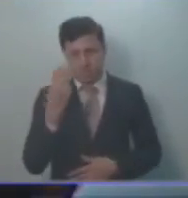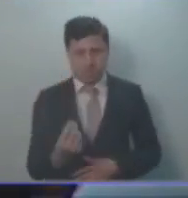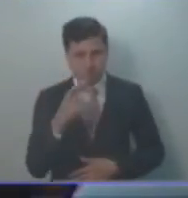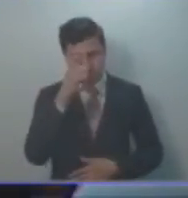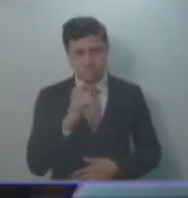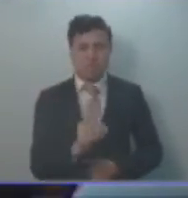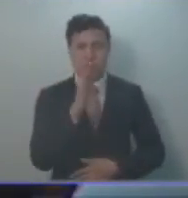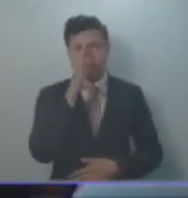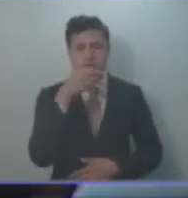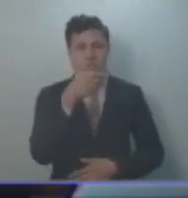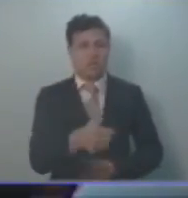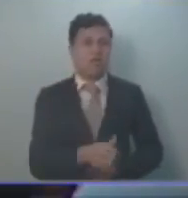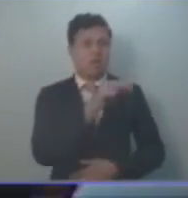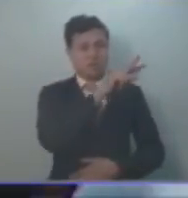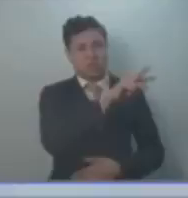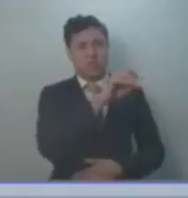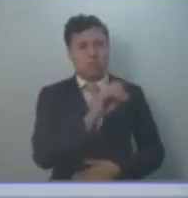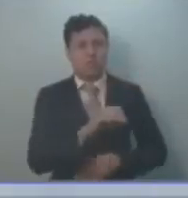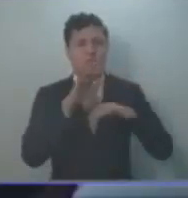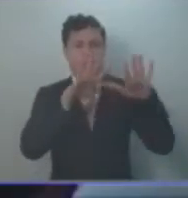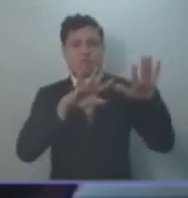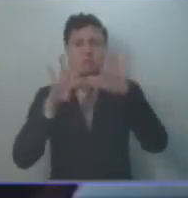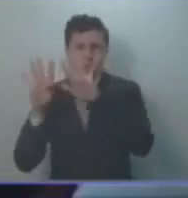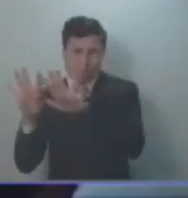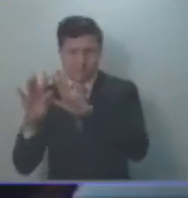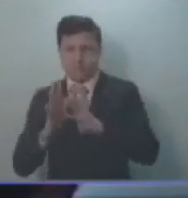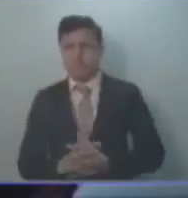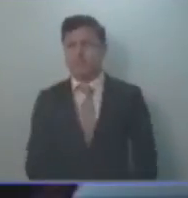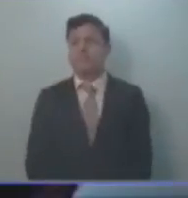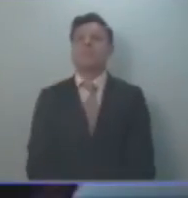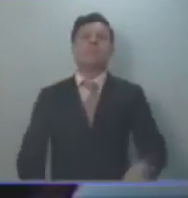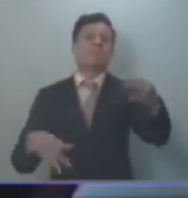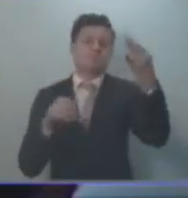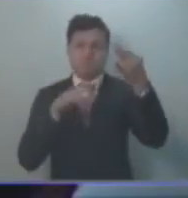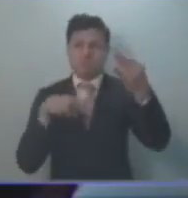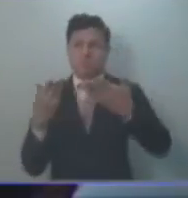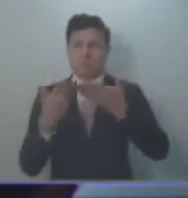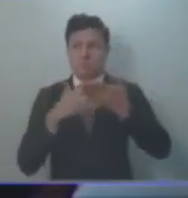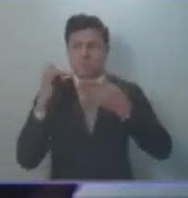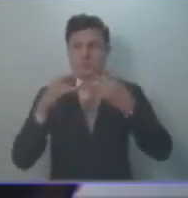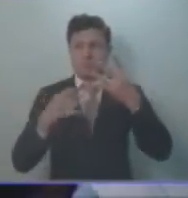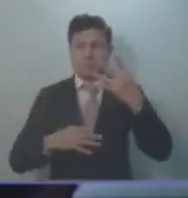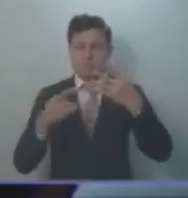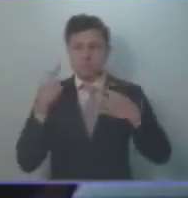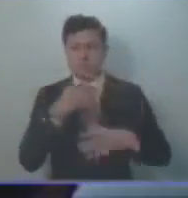mes de febrero del año 2019. Leído los proyectos de decreto, presidente.